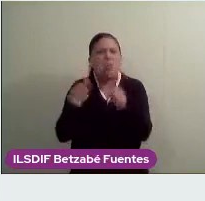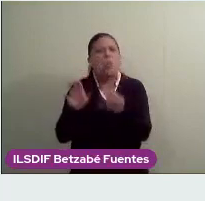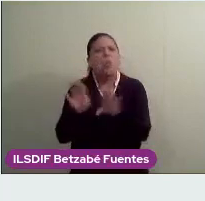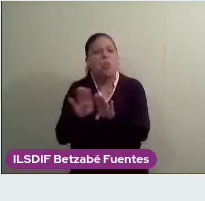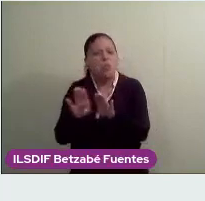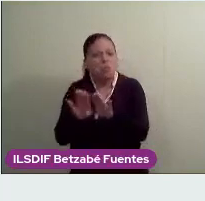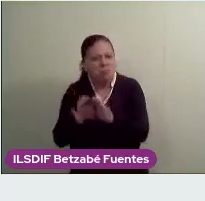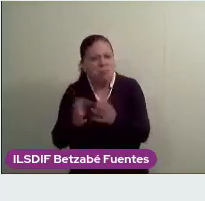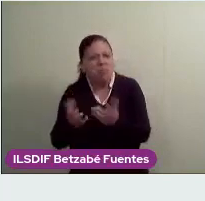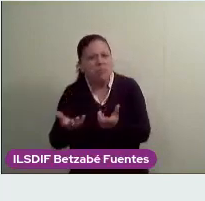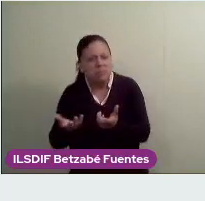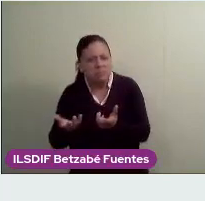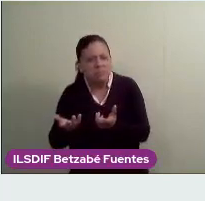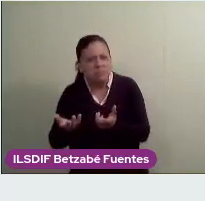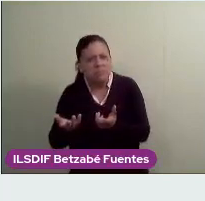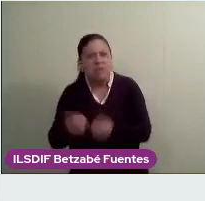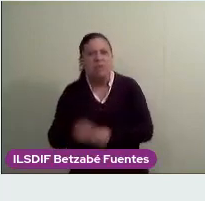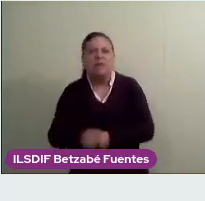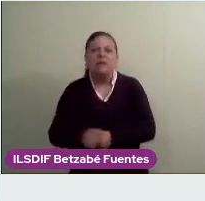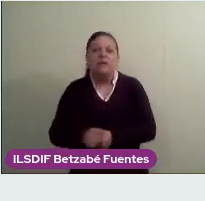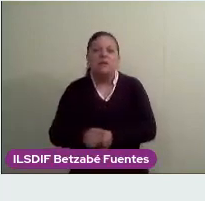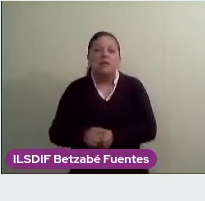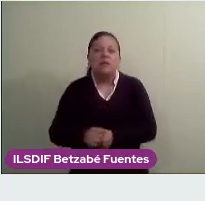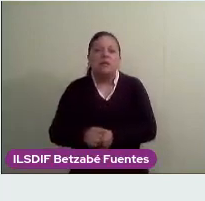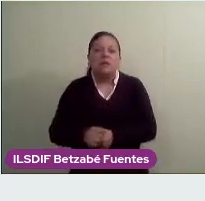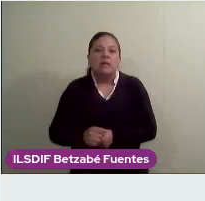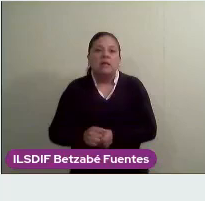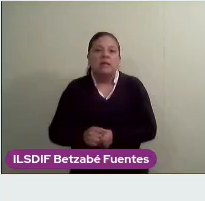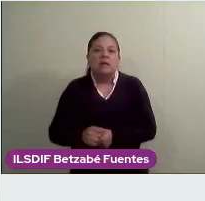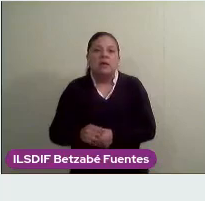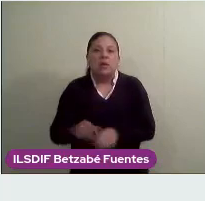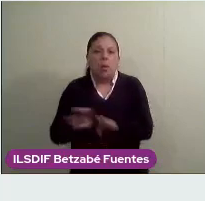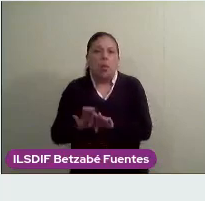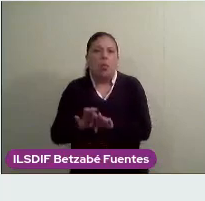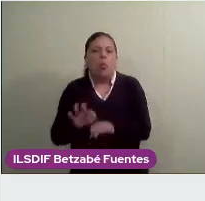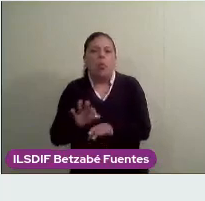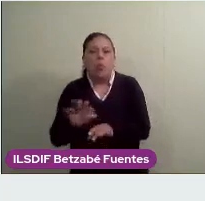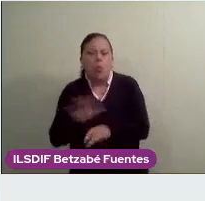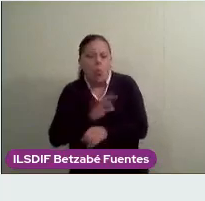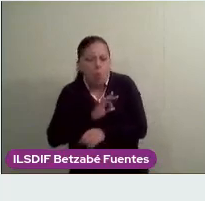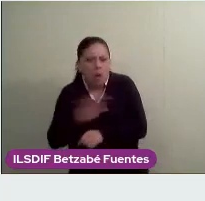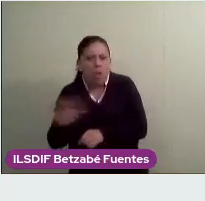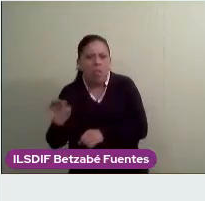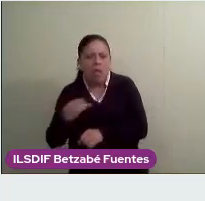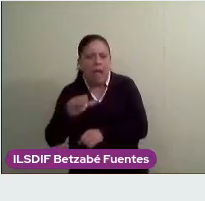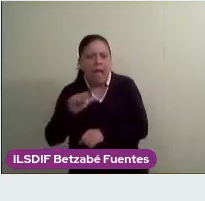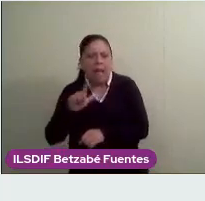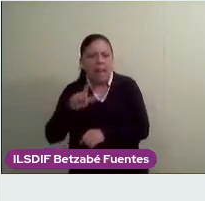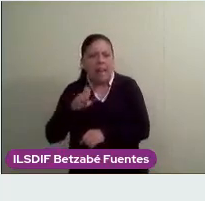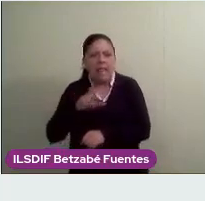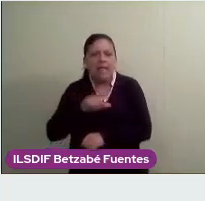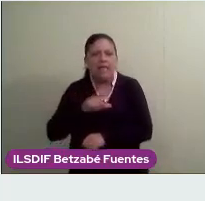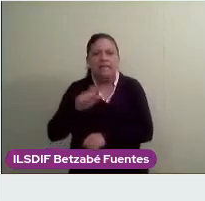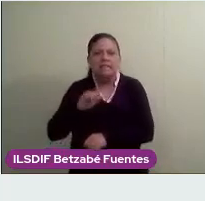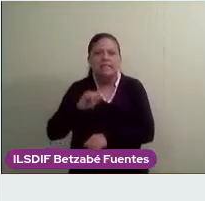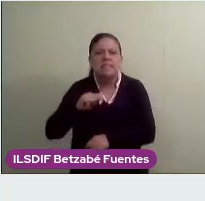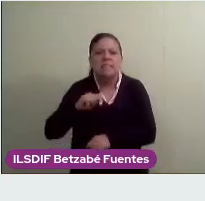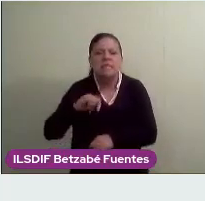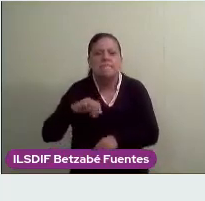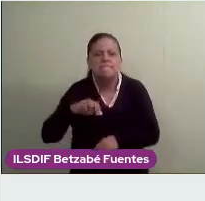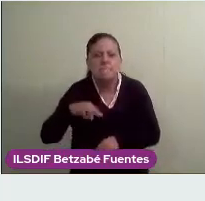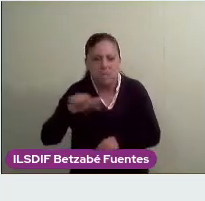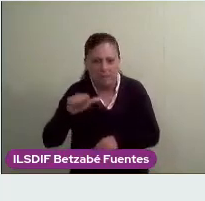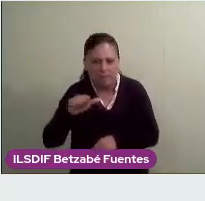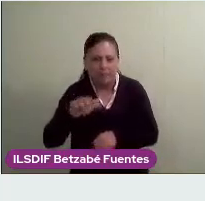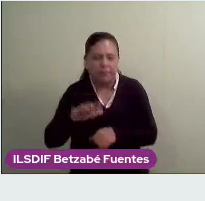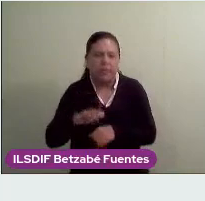cómo puedo yo tener un tratamiento sobre la lexitimia. Como realmente la gran